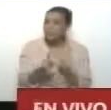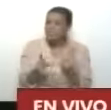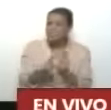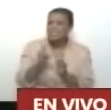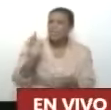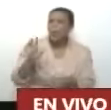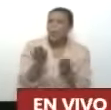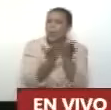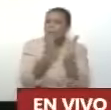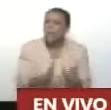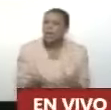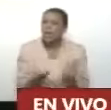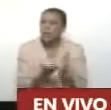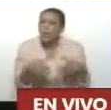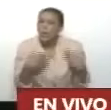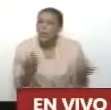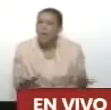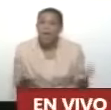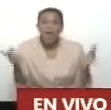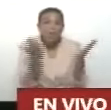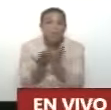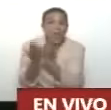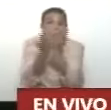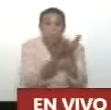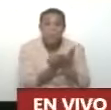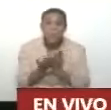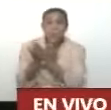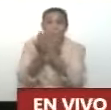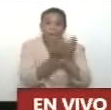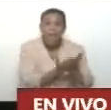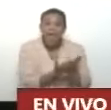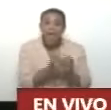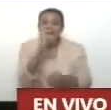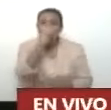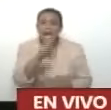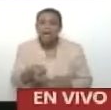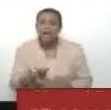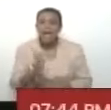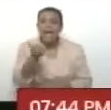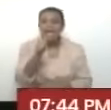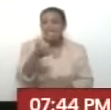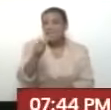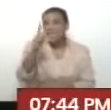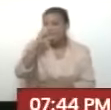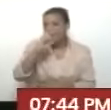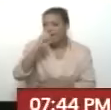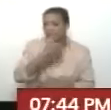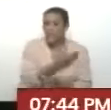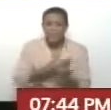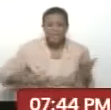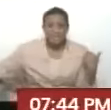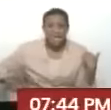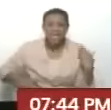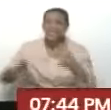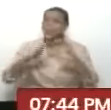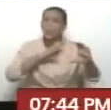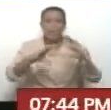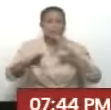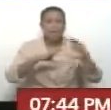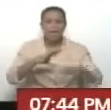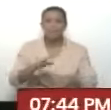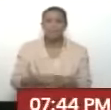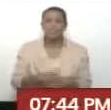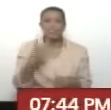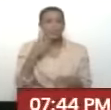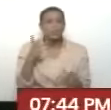liceísta o estudias una escuela? Una escuela. ¿Qué edad tienes? Yo tengo 10 años, presidente. Yo soy comunicadora.